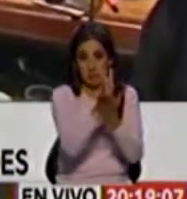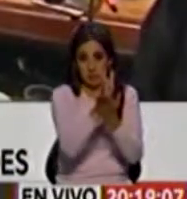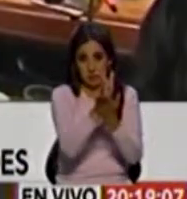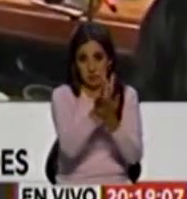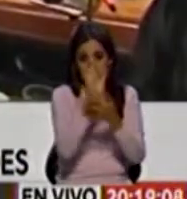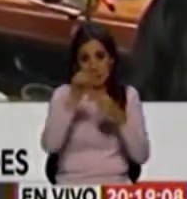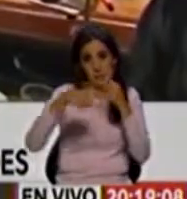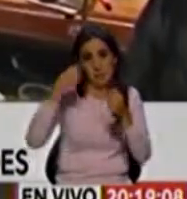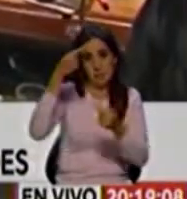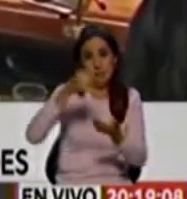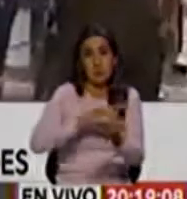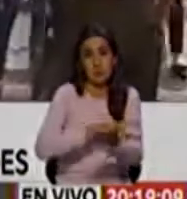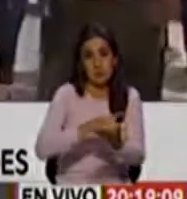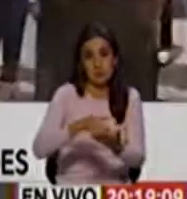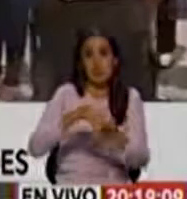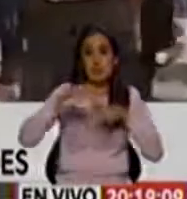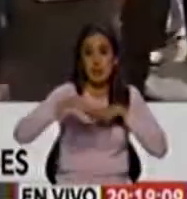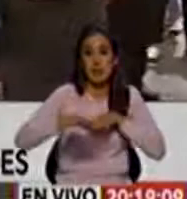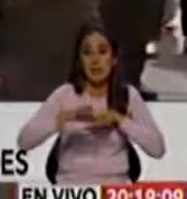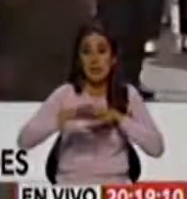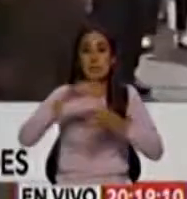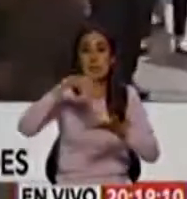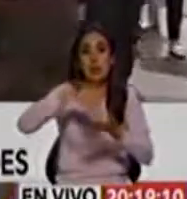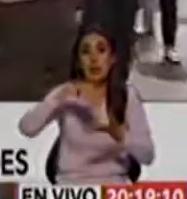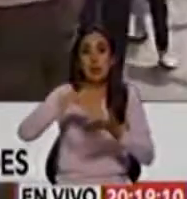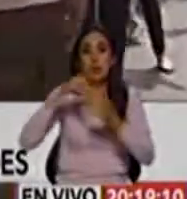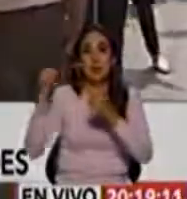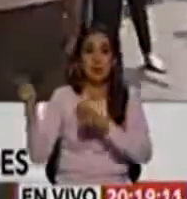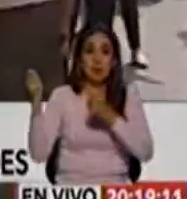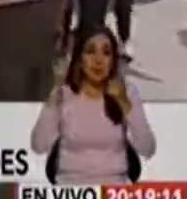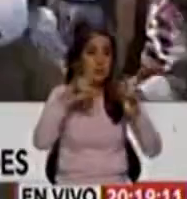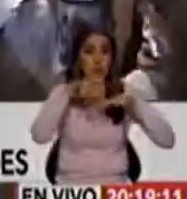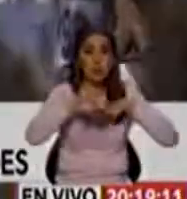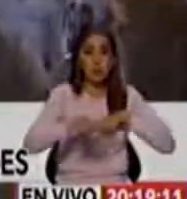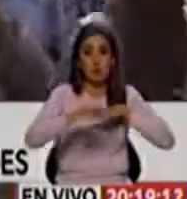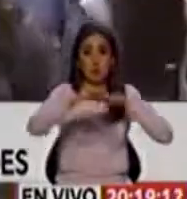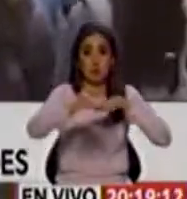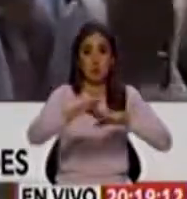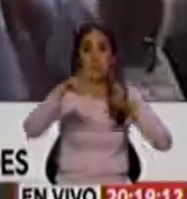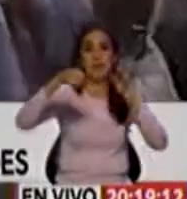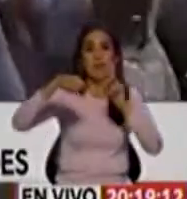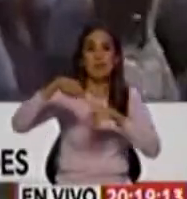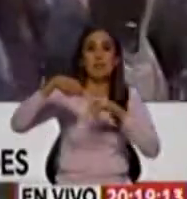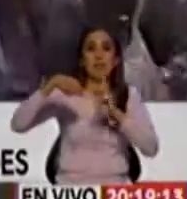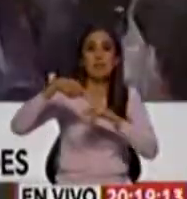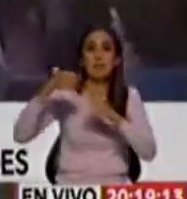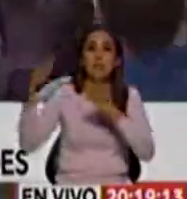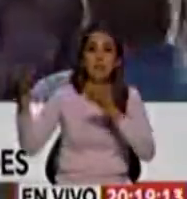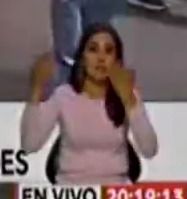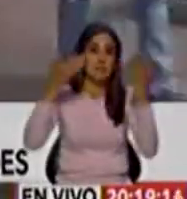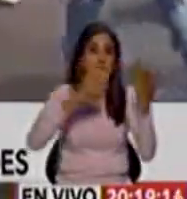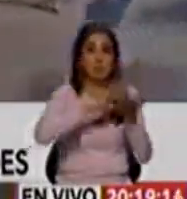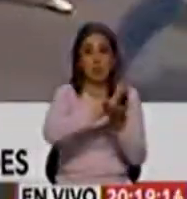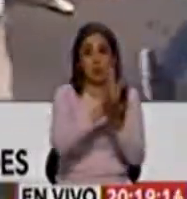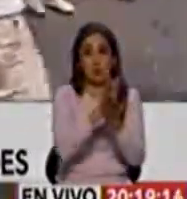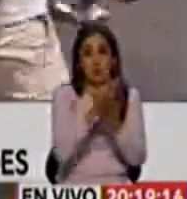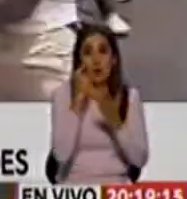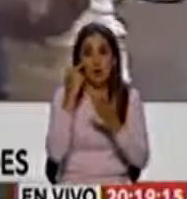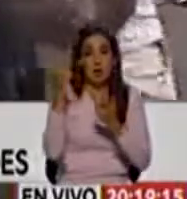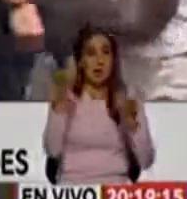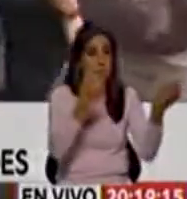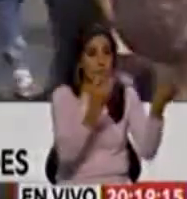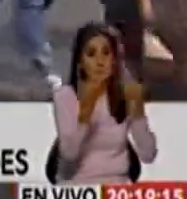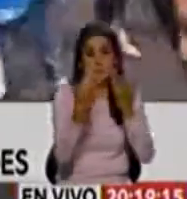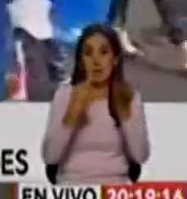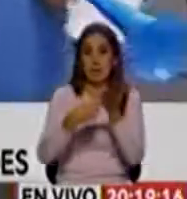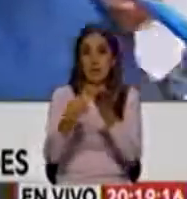Para la próxima semana, los estudiantes universitarios anunciaron una movilización hacia Quito para que el Poder Legislativo escuche sus